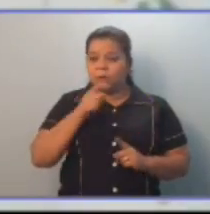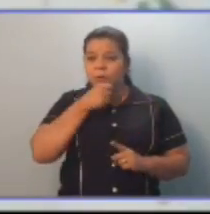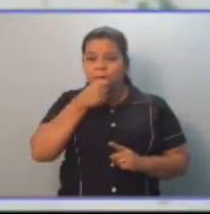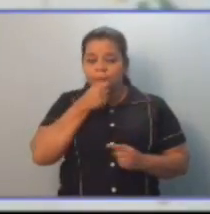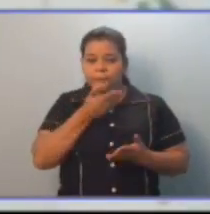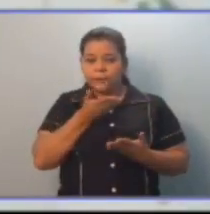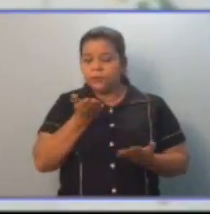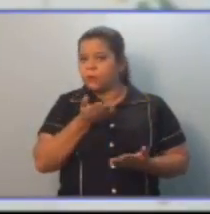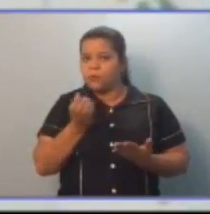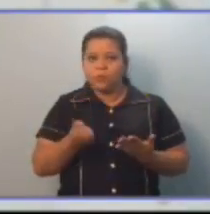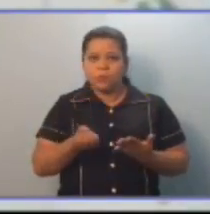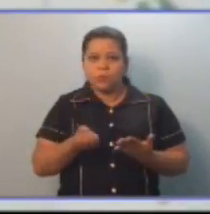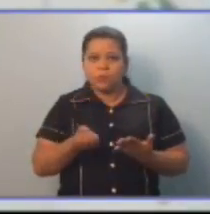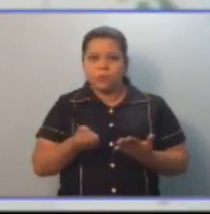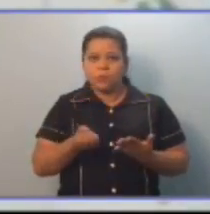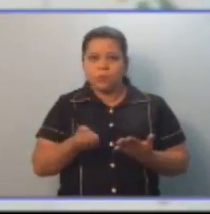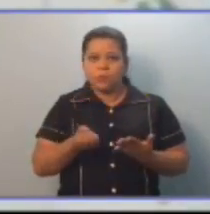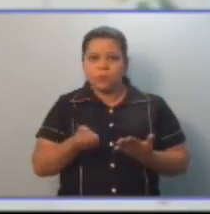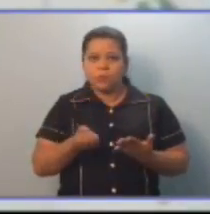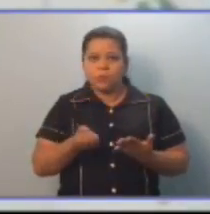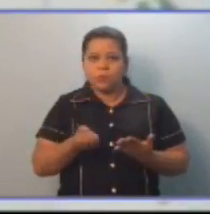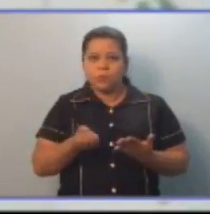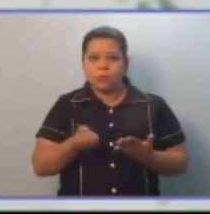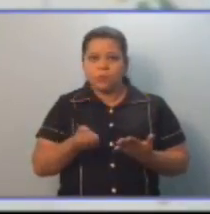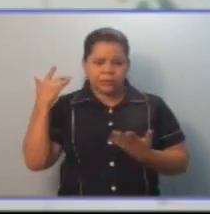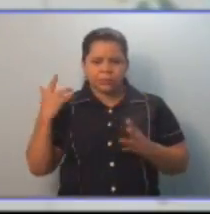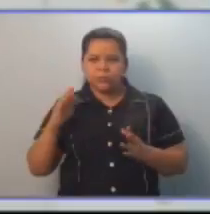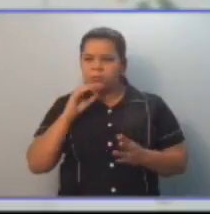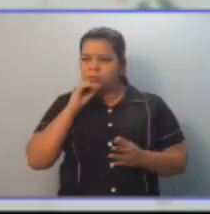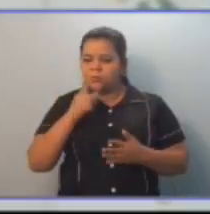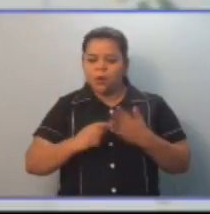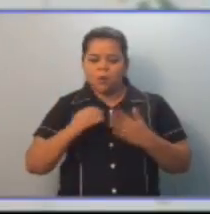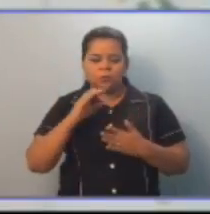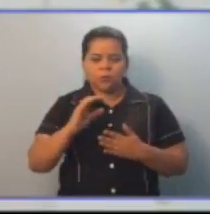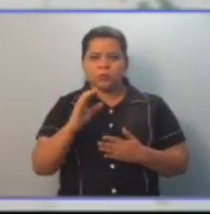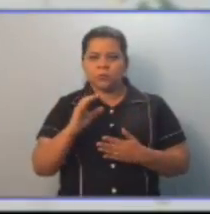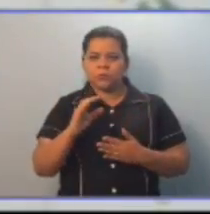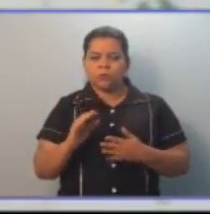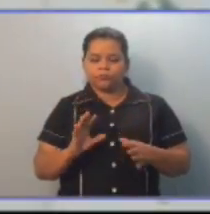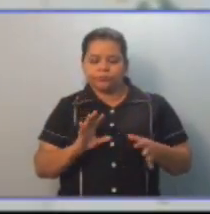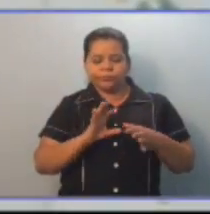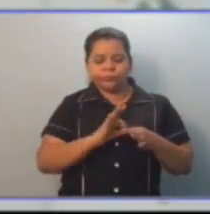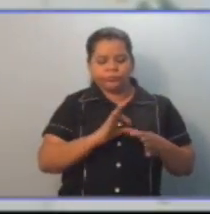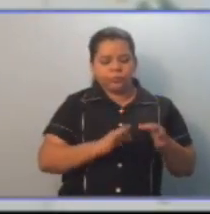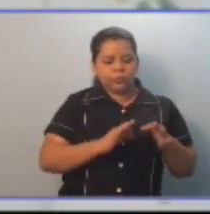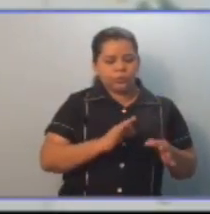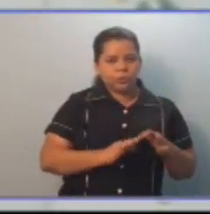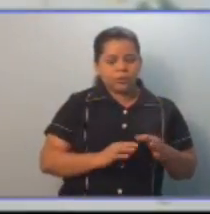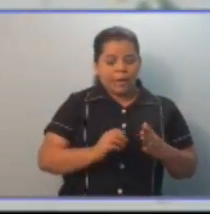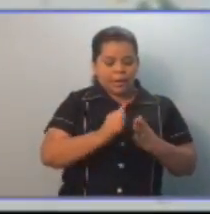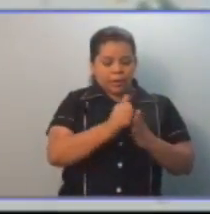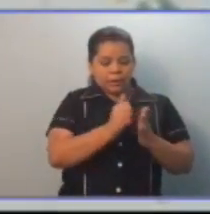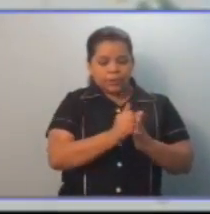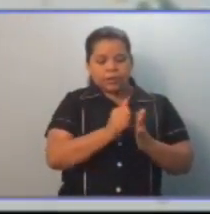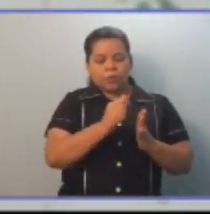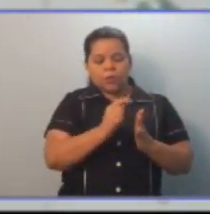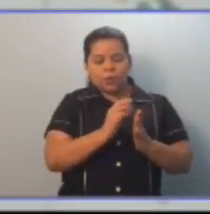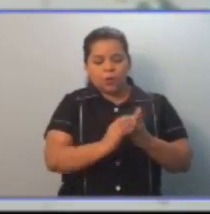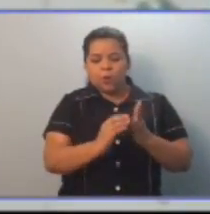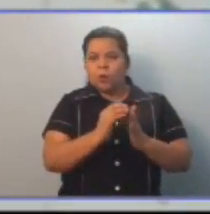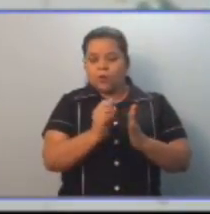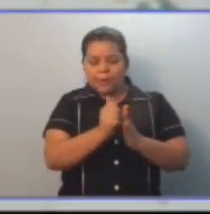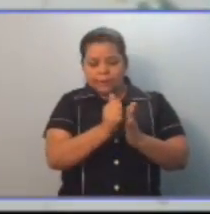es reciente, sino que viene también desde hace muchos años, que se llama La Constitución con Jurisprudencia. Debajo de cada artículo de la Constitución